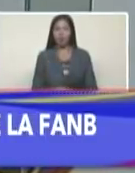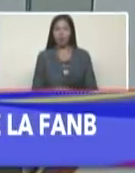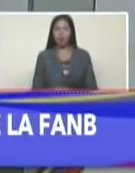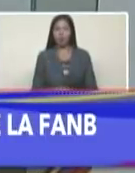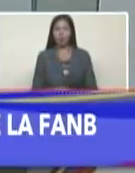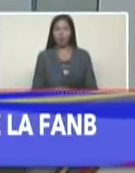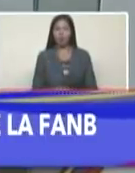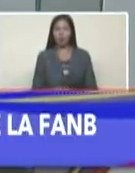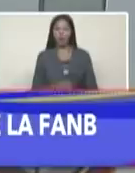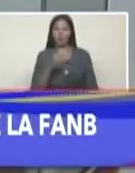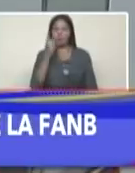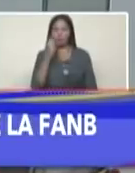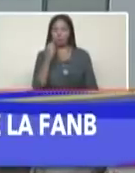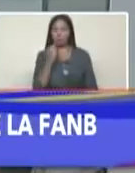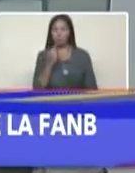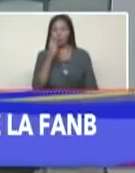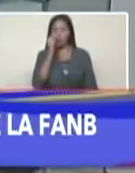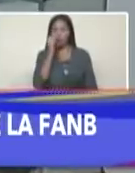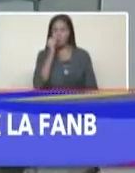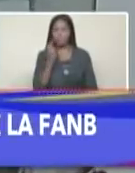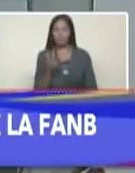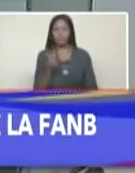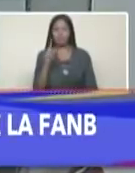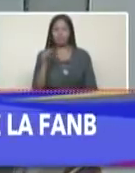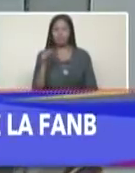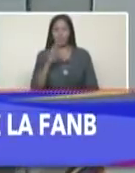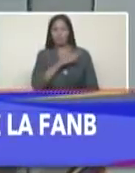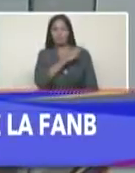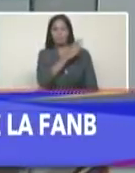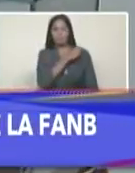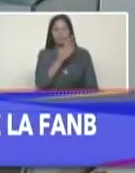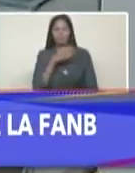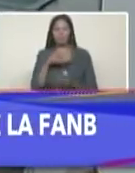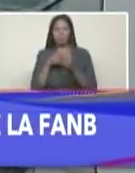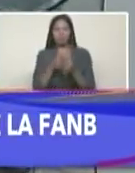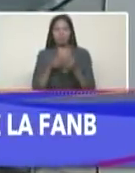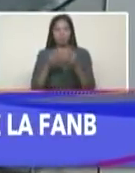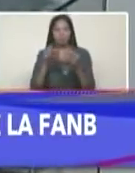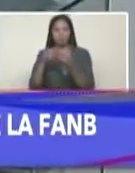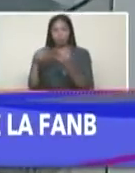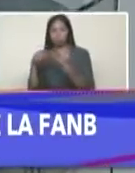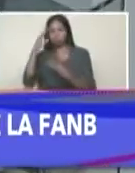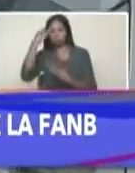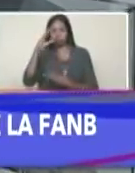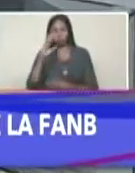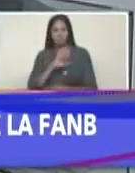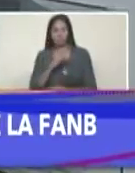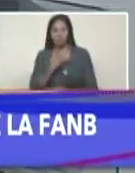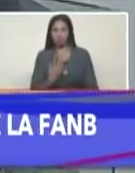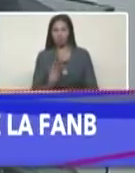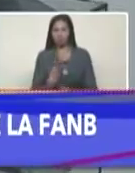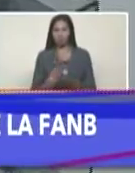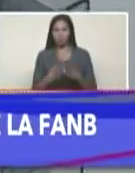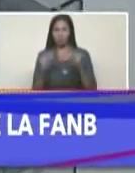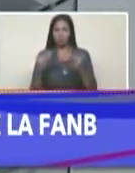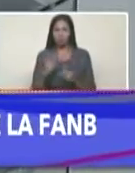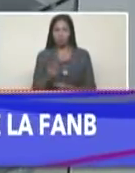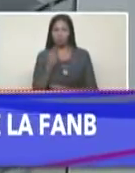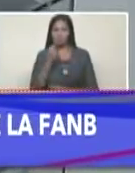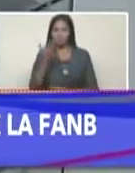del Comando Sur, padrino Ceballos, compañeros, comandantes, generales, almirantes, oficiales. Lo dijo